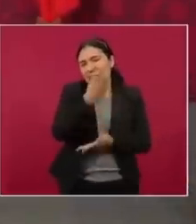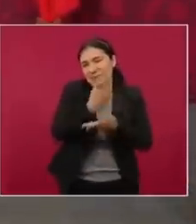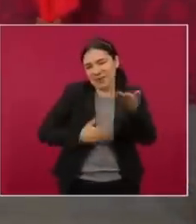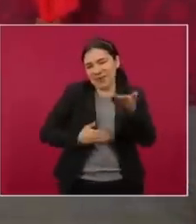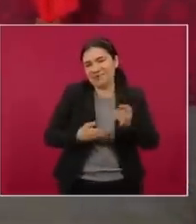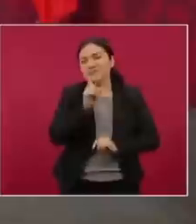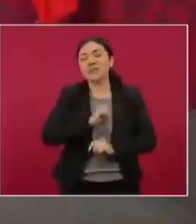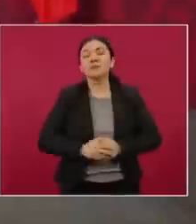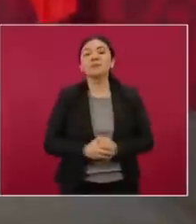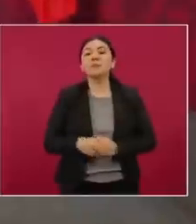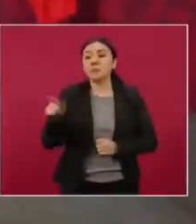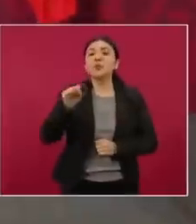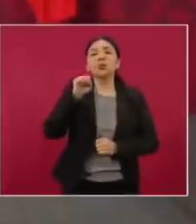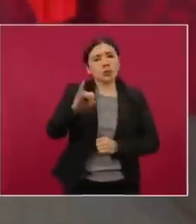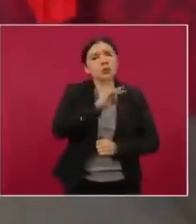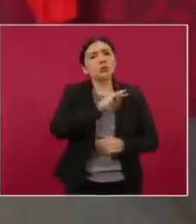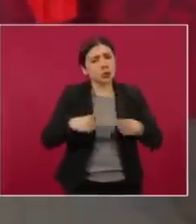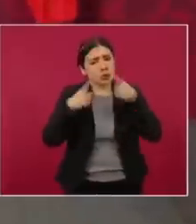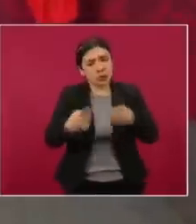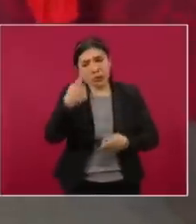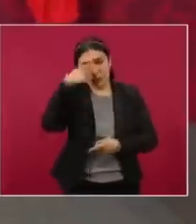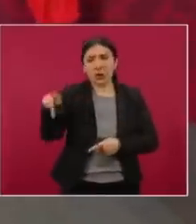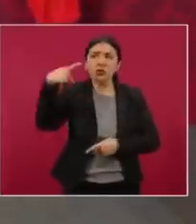que una empresa china